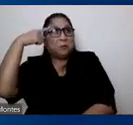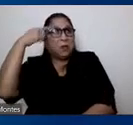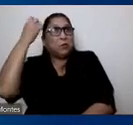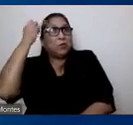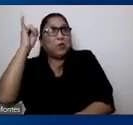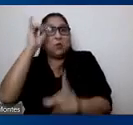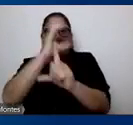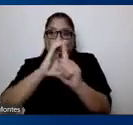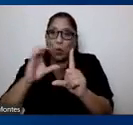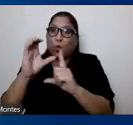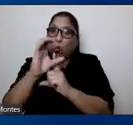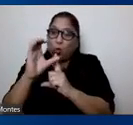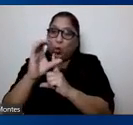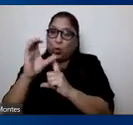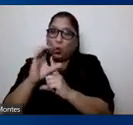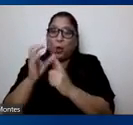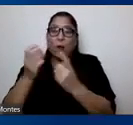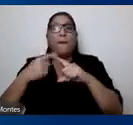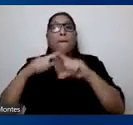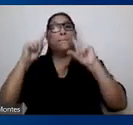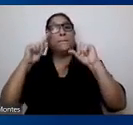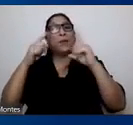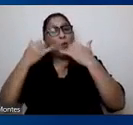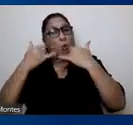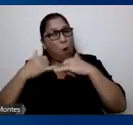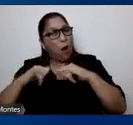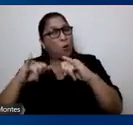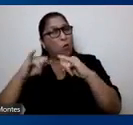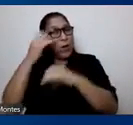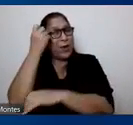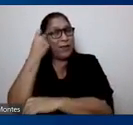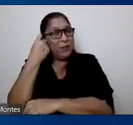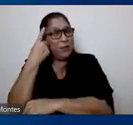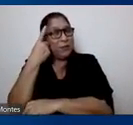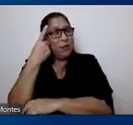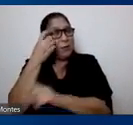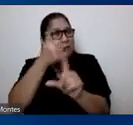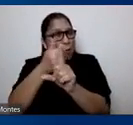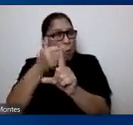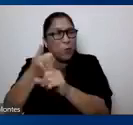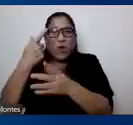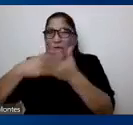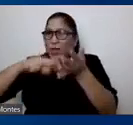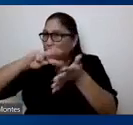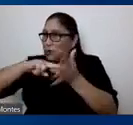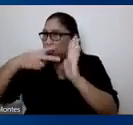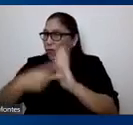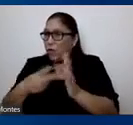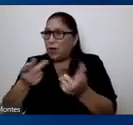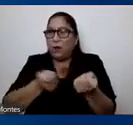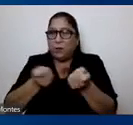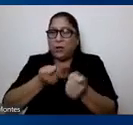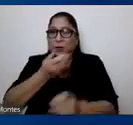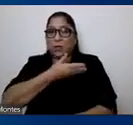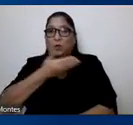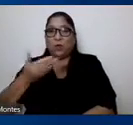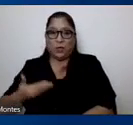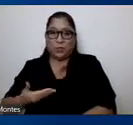culturales, pero todavía la comprensión propia del Estado de estas minorías es que